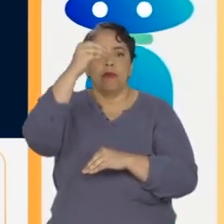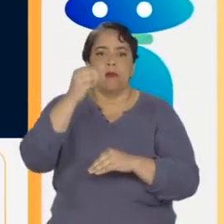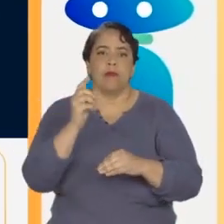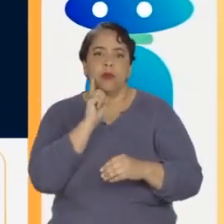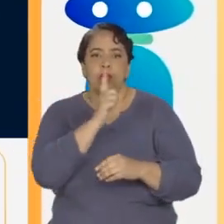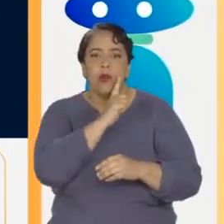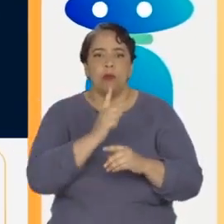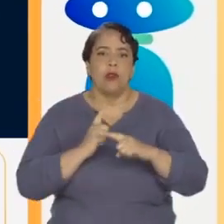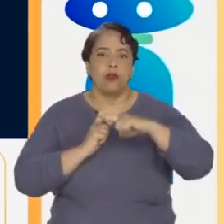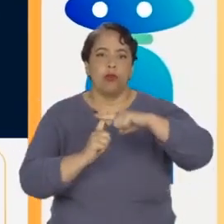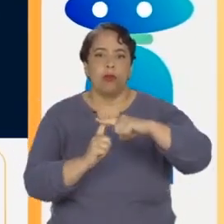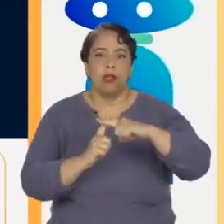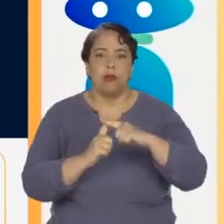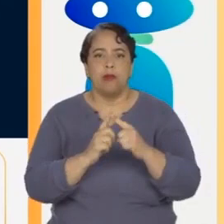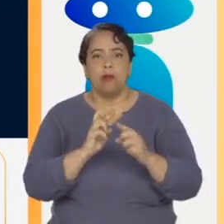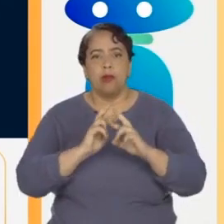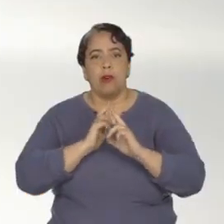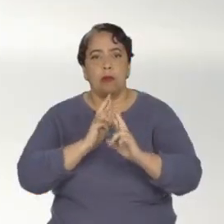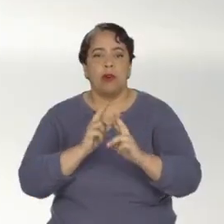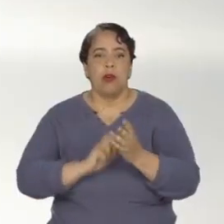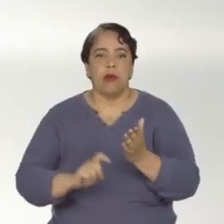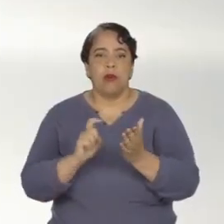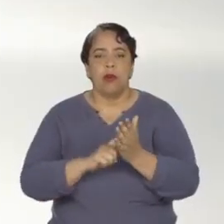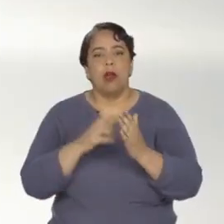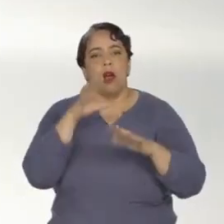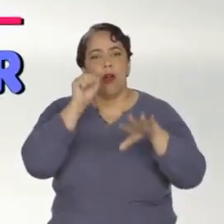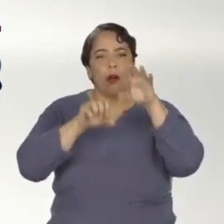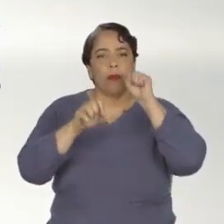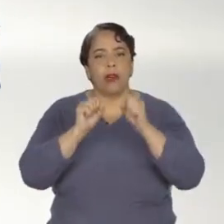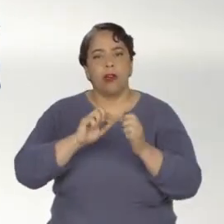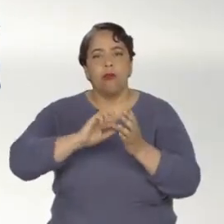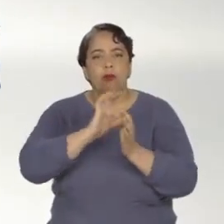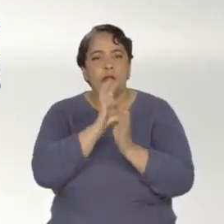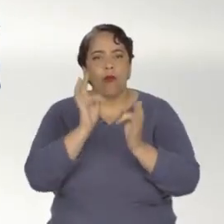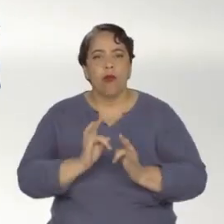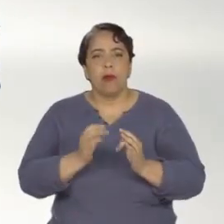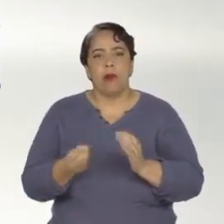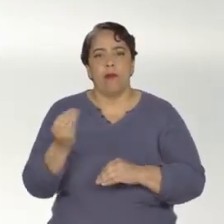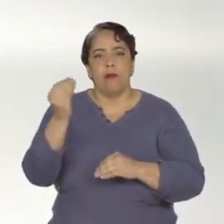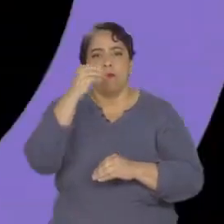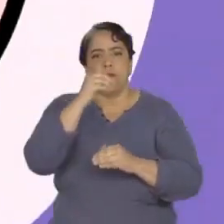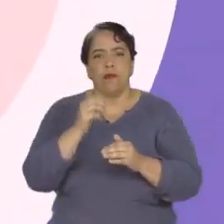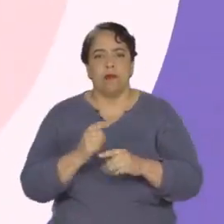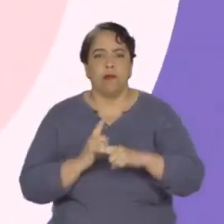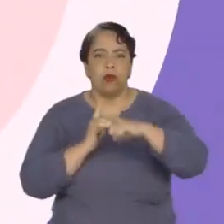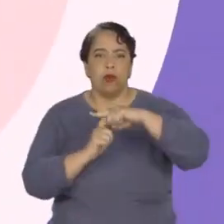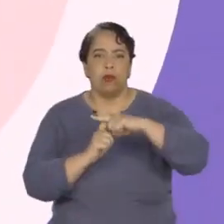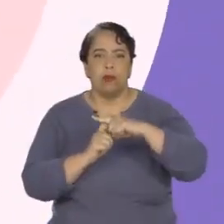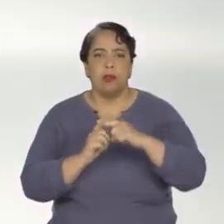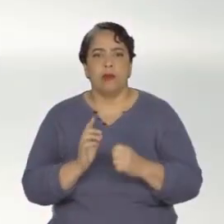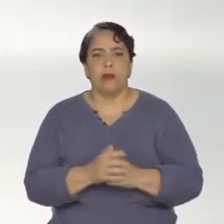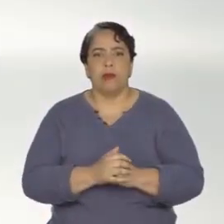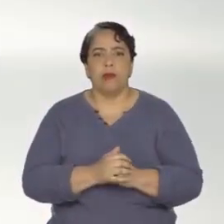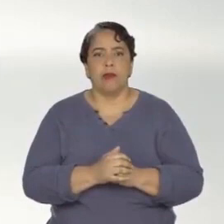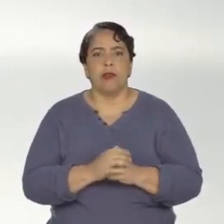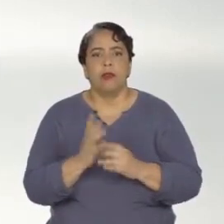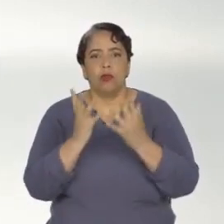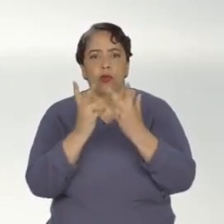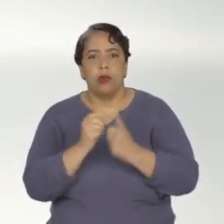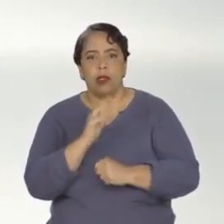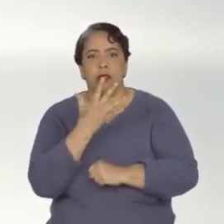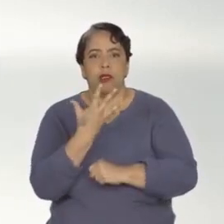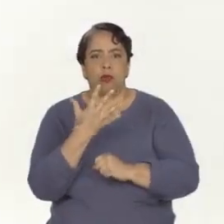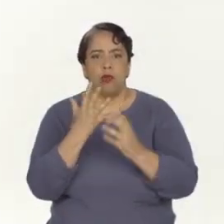llaman sumando y el resultado total. Ahora vamos a aprender unos datos para sumar. Cuenta a partir